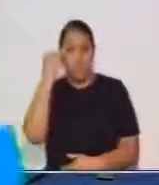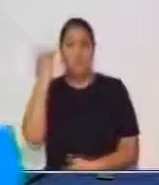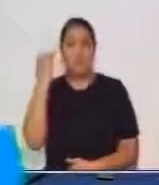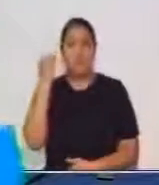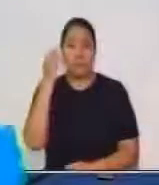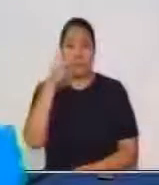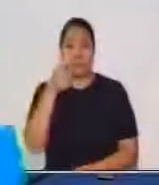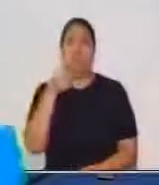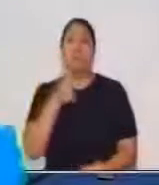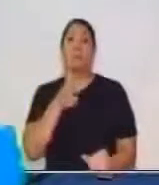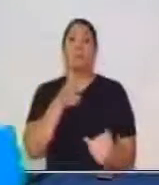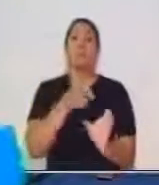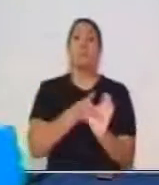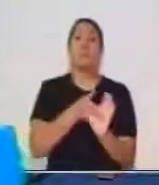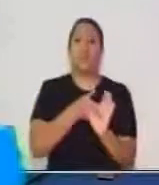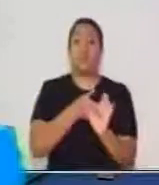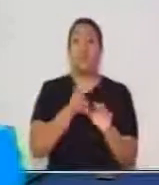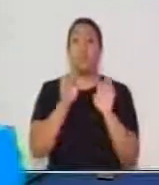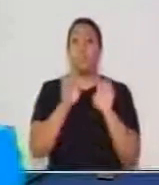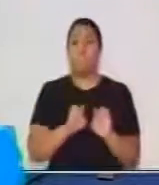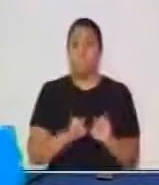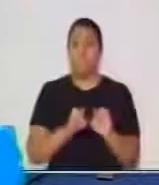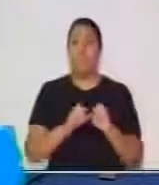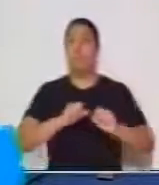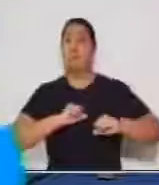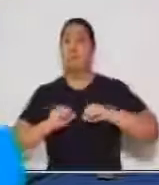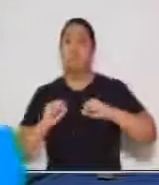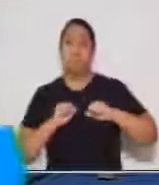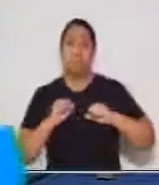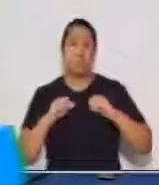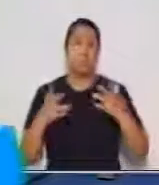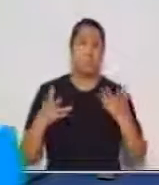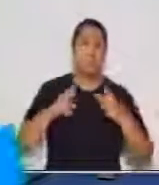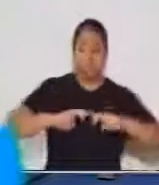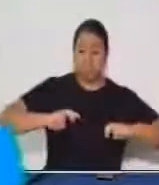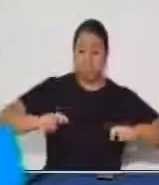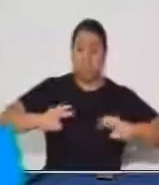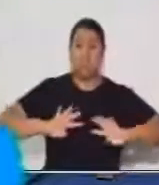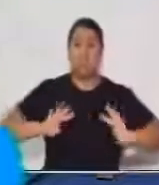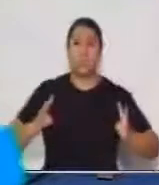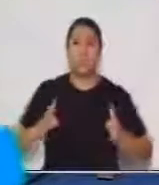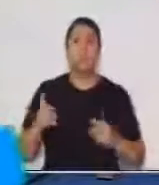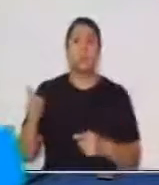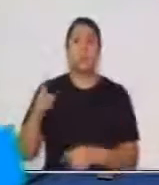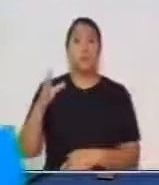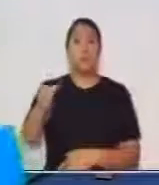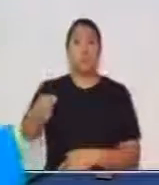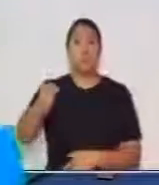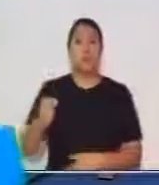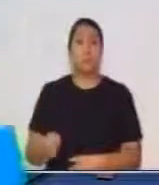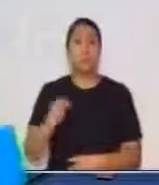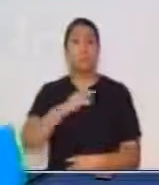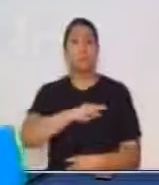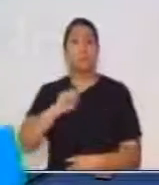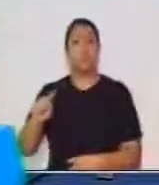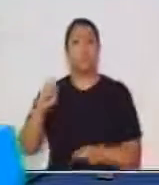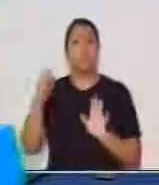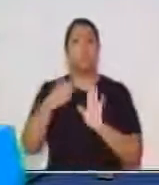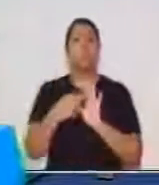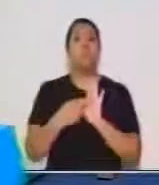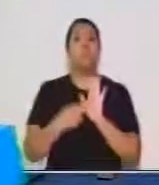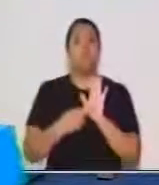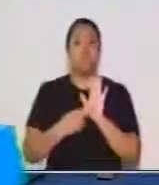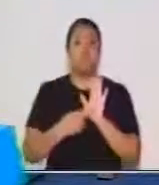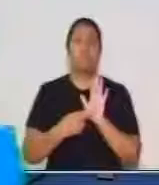de intervenir en la mesa redonda, están obligados a seguir las reglas y por lo mismo